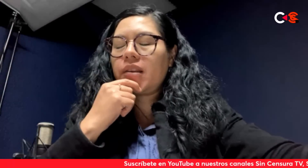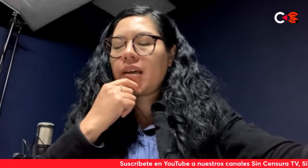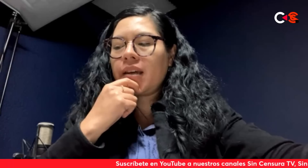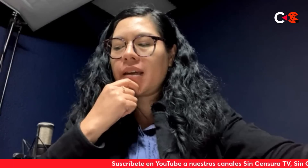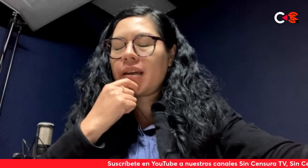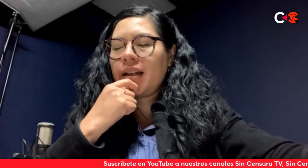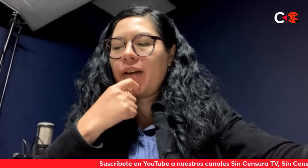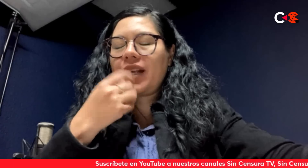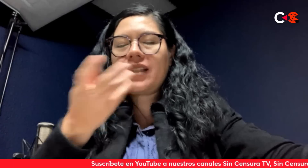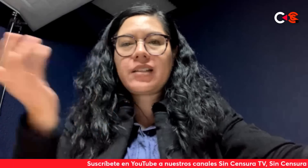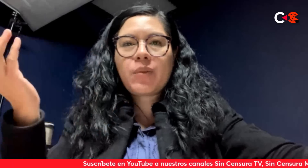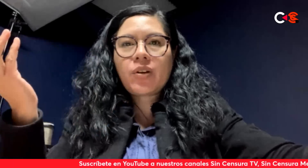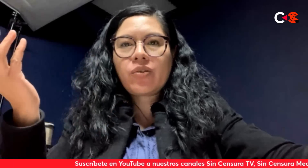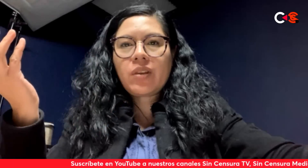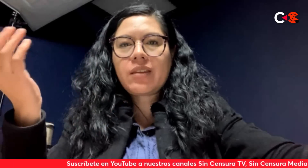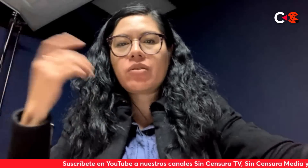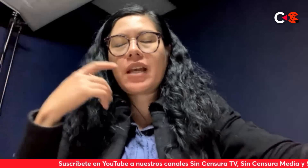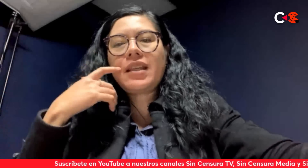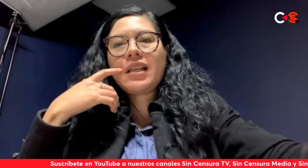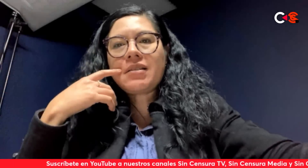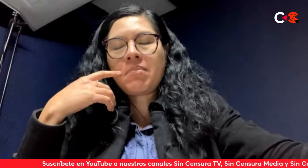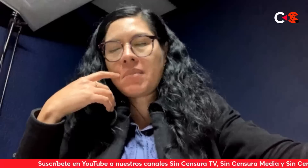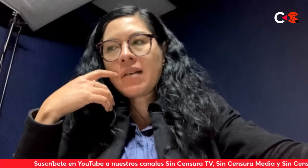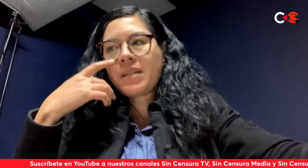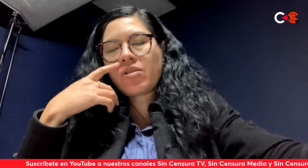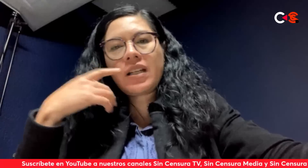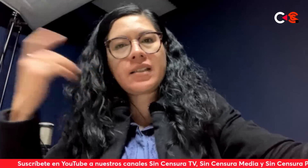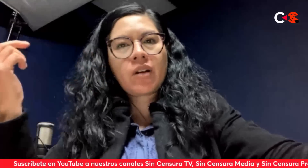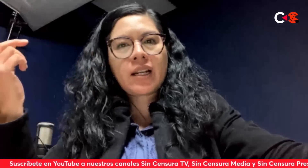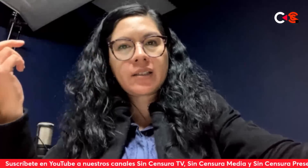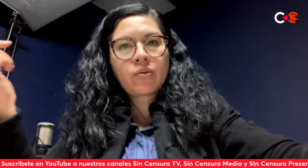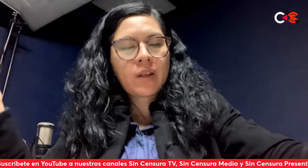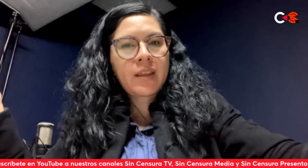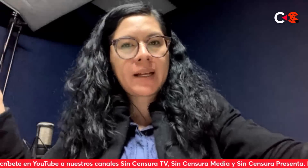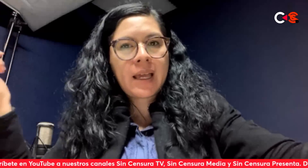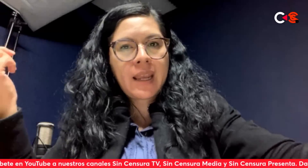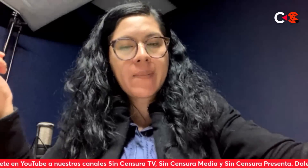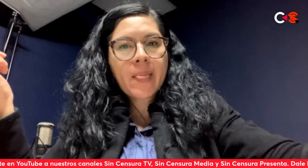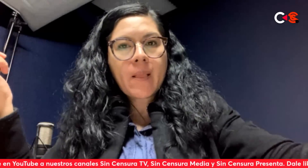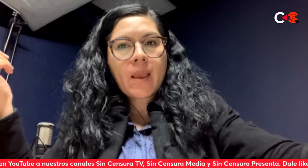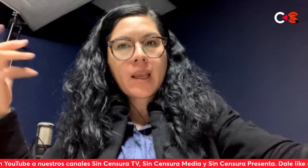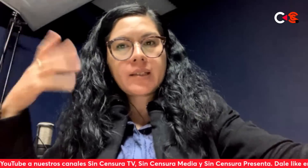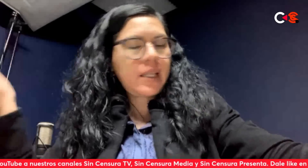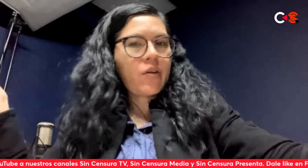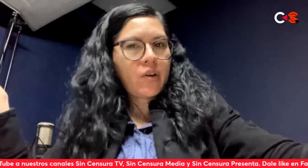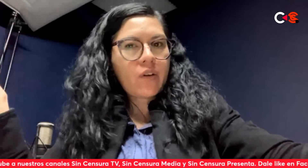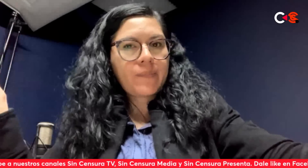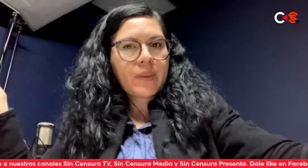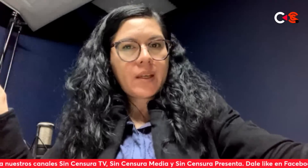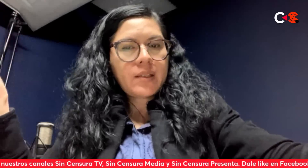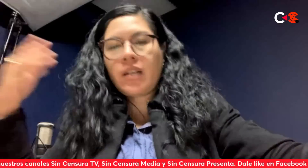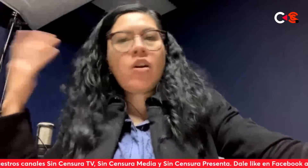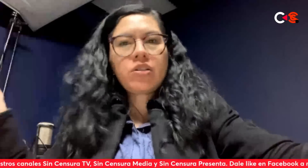pero la frase es muy contundente. O sea, ¿tienes $1,000 millones en tu cuenta bancaria? ¿Sí o